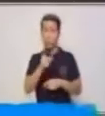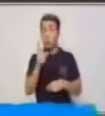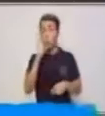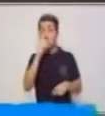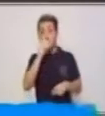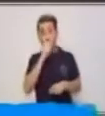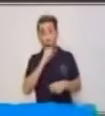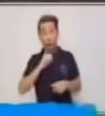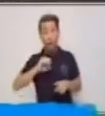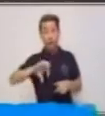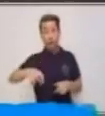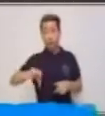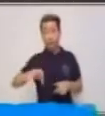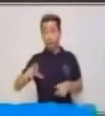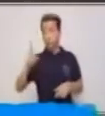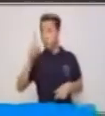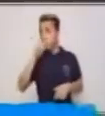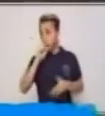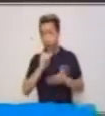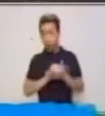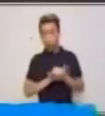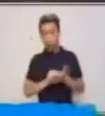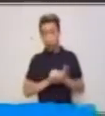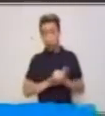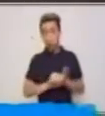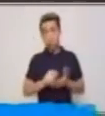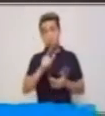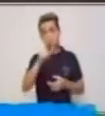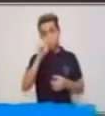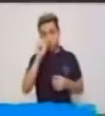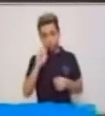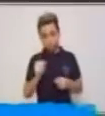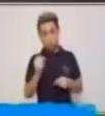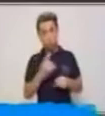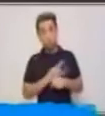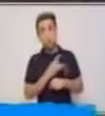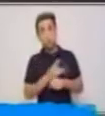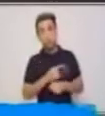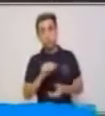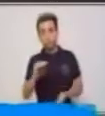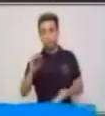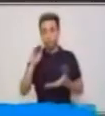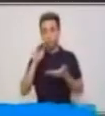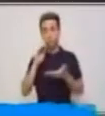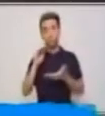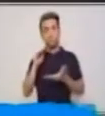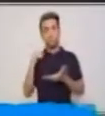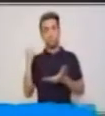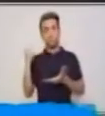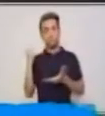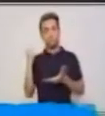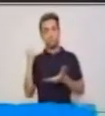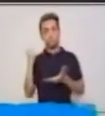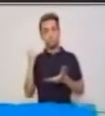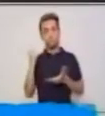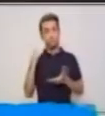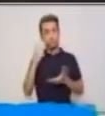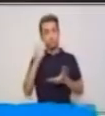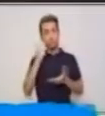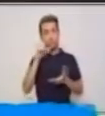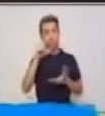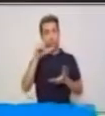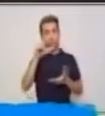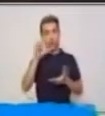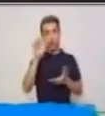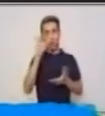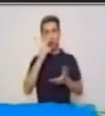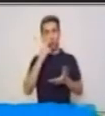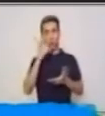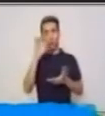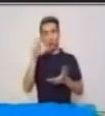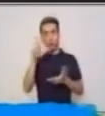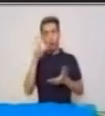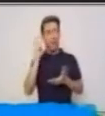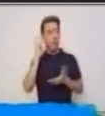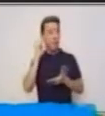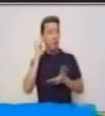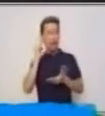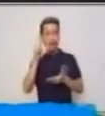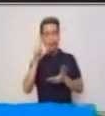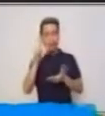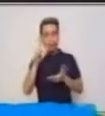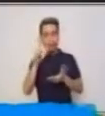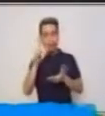agua y jabón cerca, pueden utilizar un bote de alcohol como este. Recuerden que